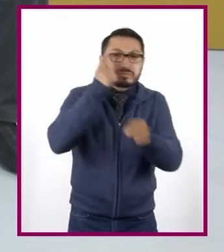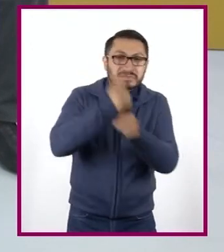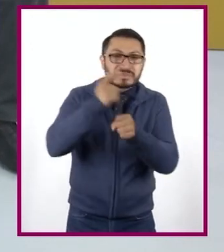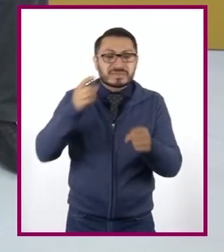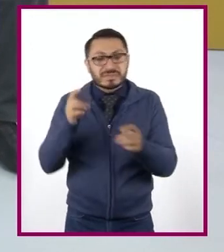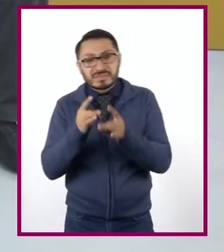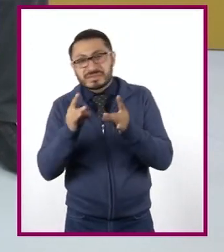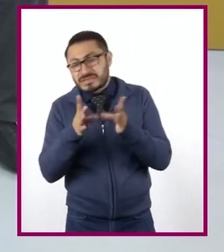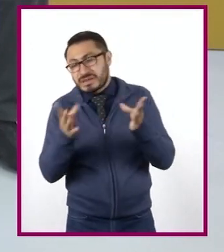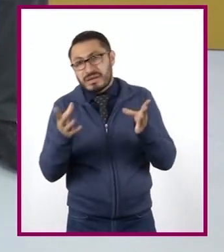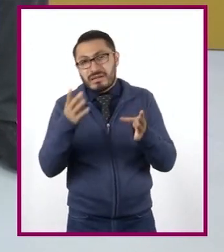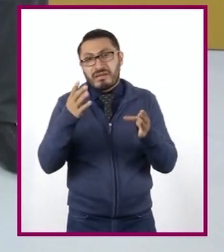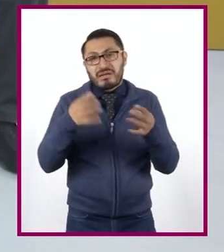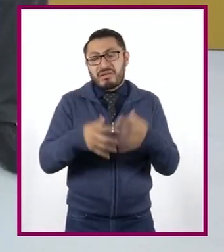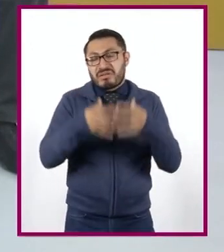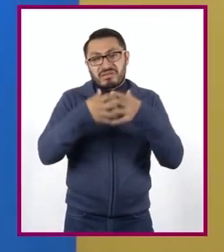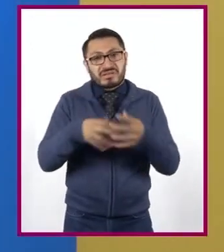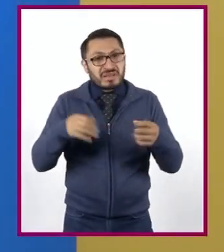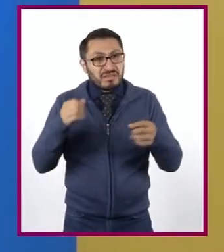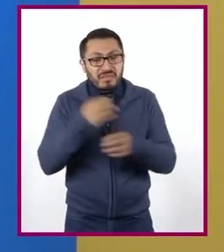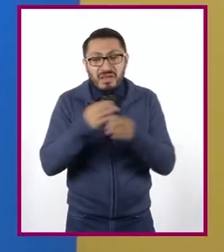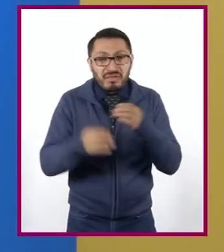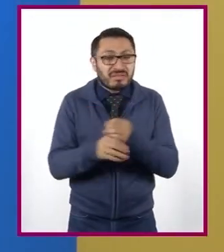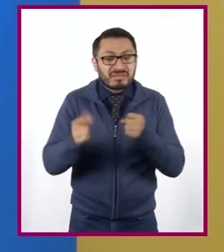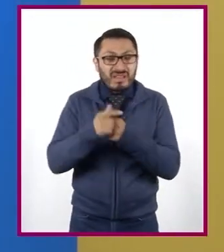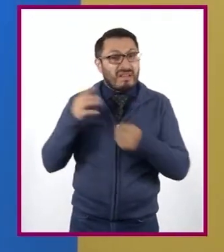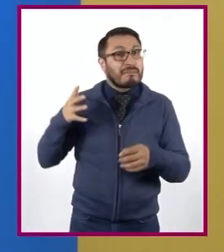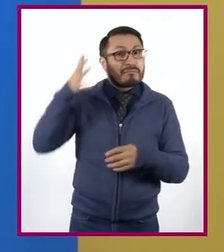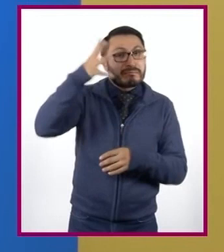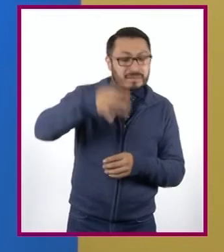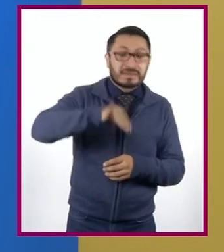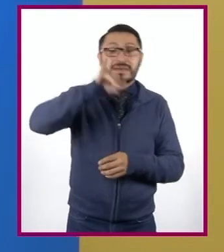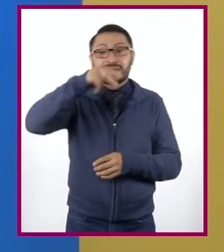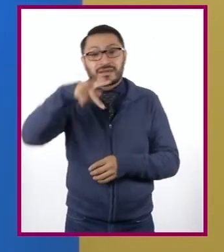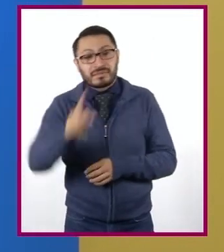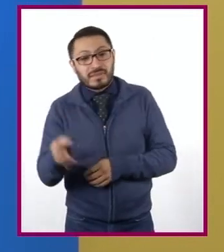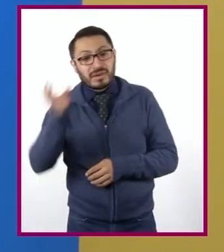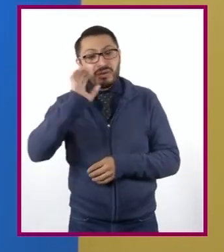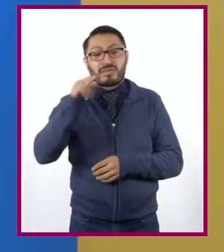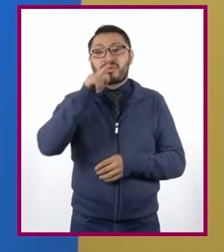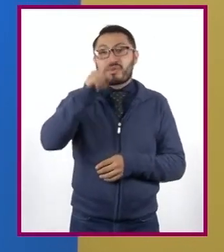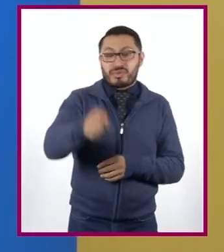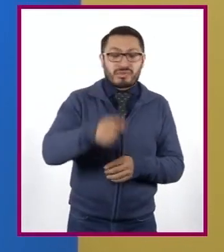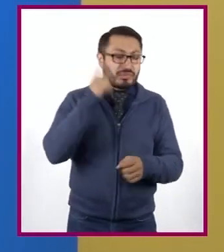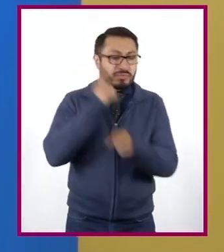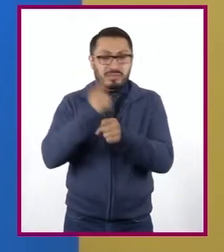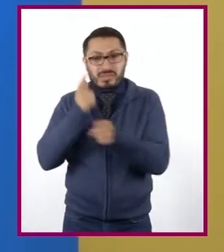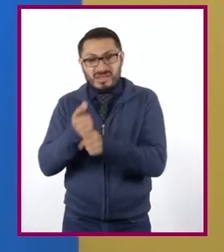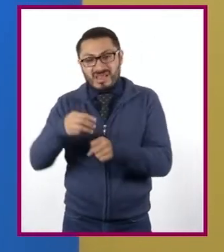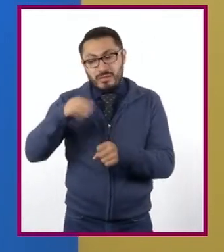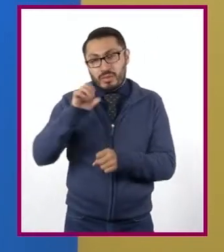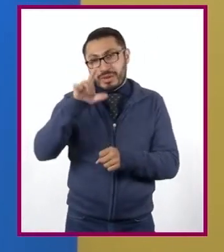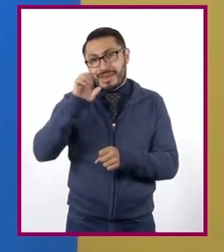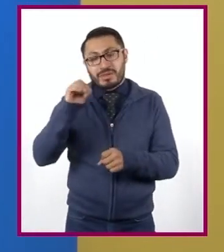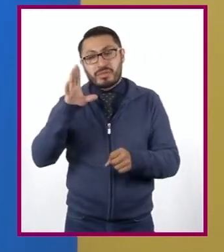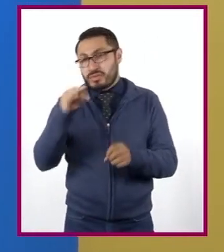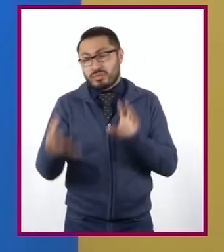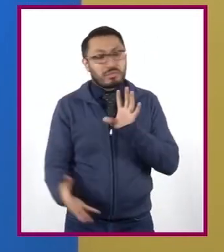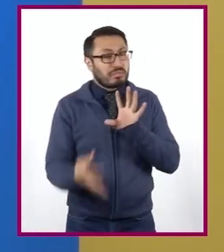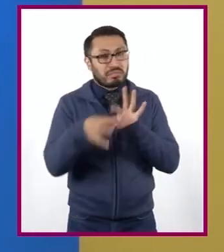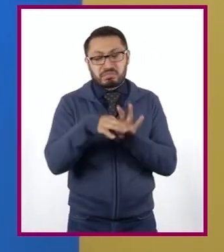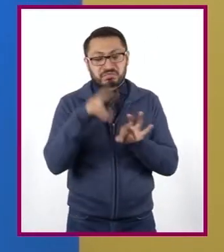proceso, sistema u objeto. Correcto, pero en el momento en que las predicciones del modelo no coinciden con lo